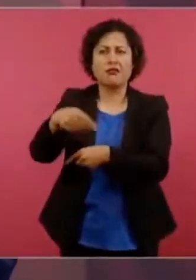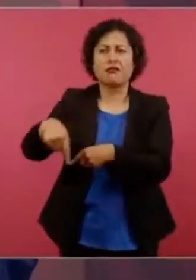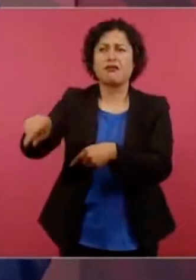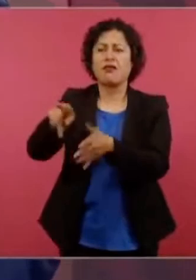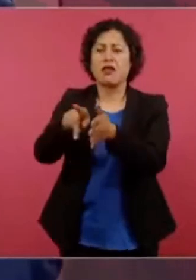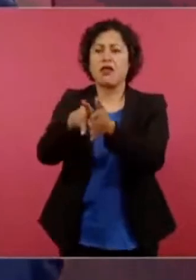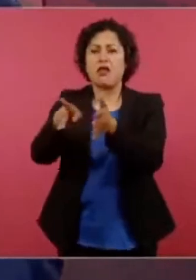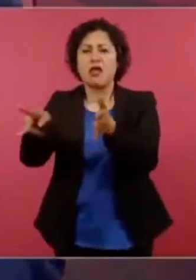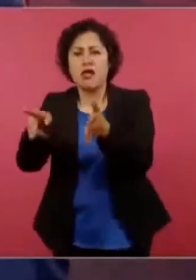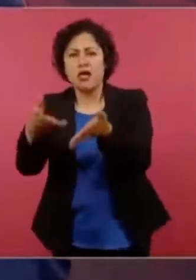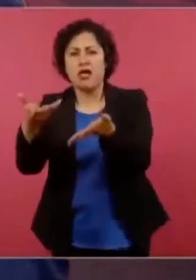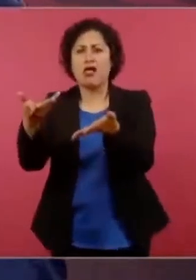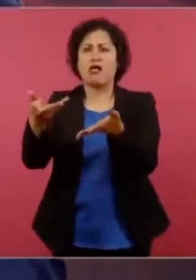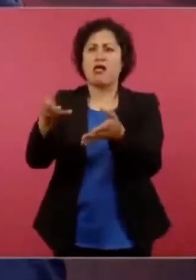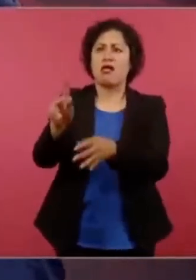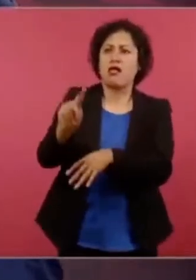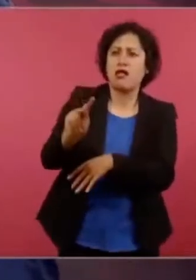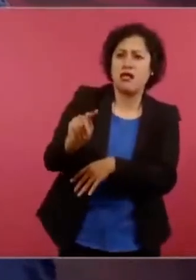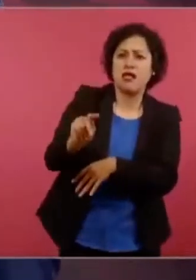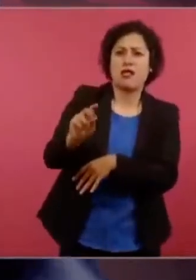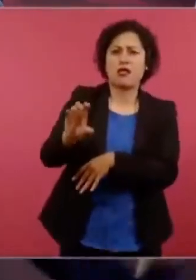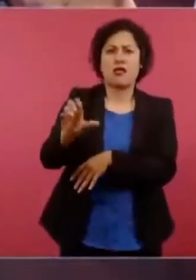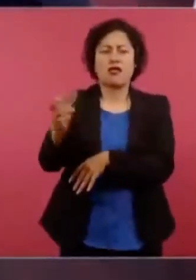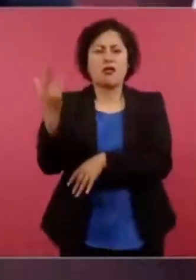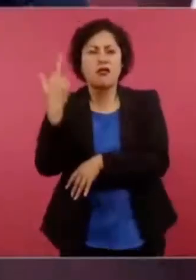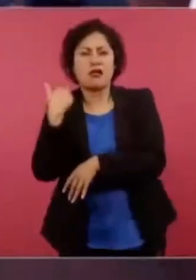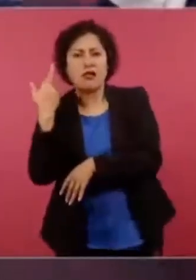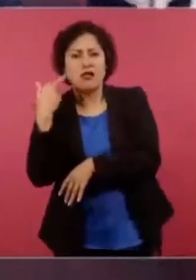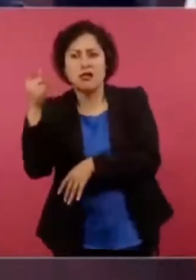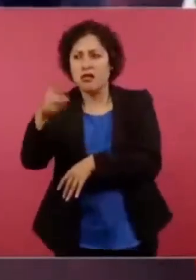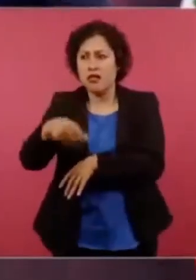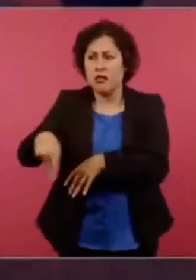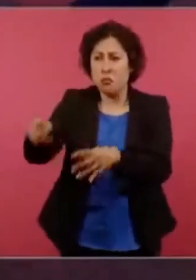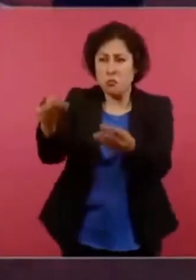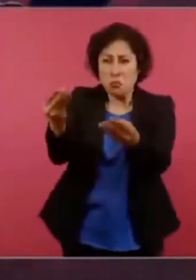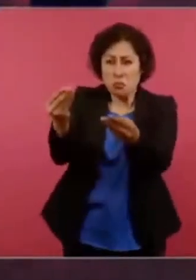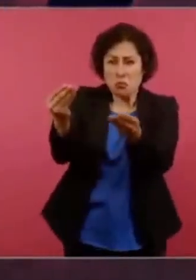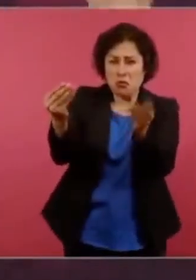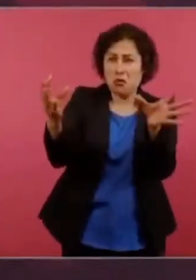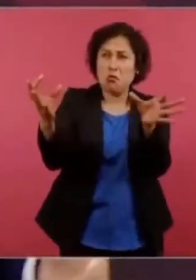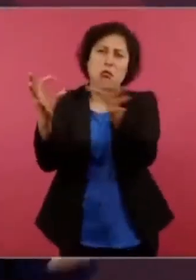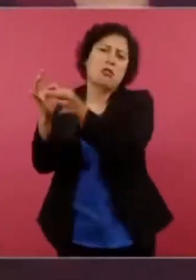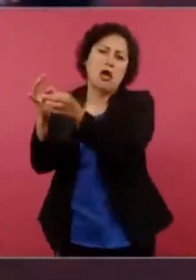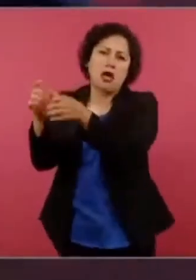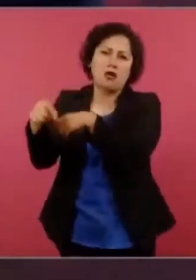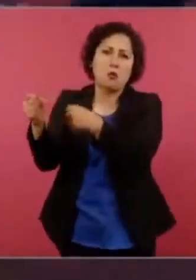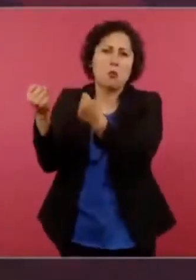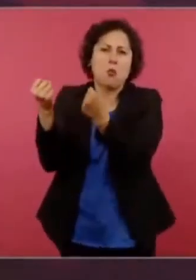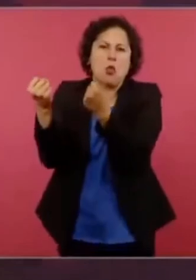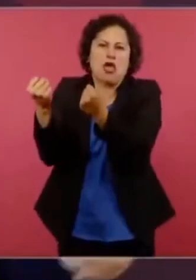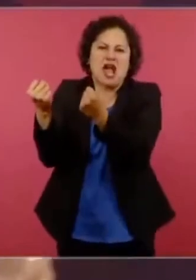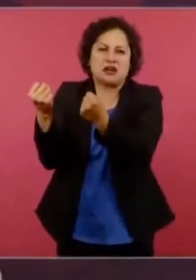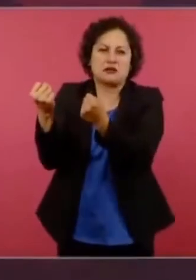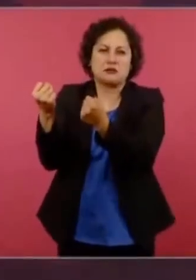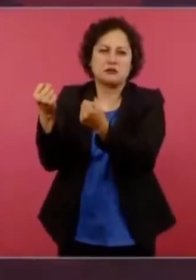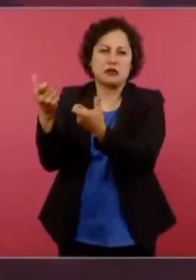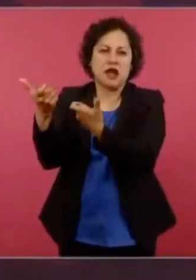medios y de periodistas al servicio del poder económico, porque en el fondo es